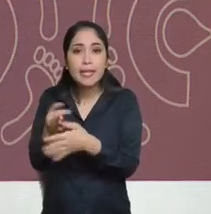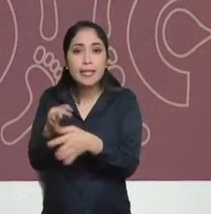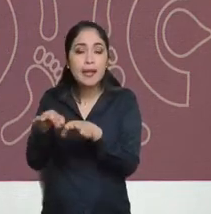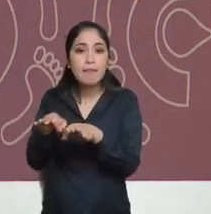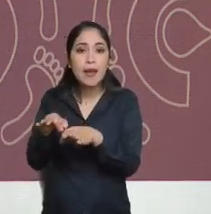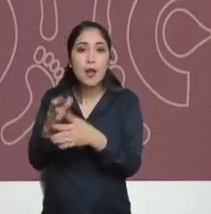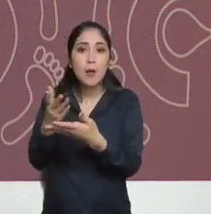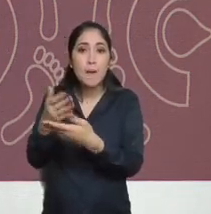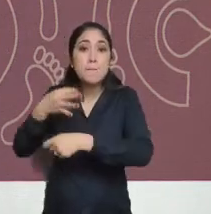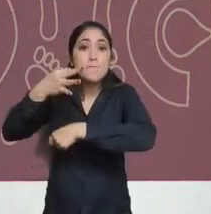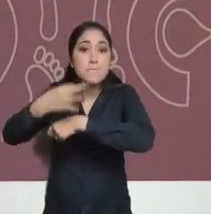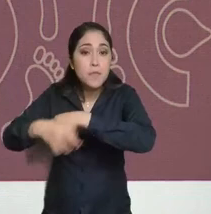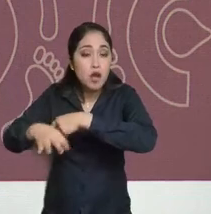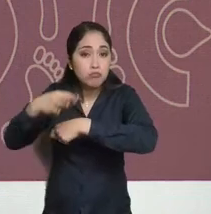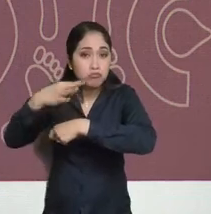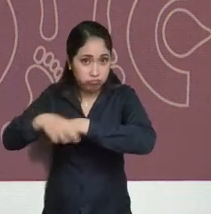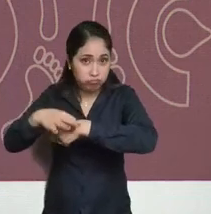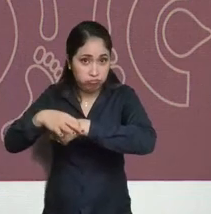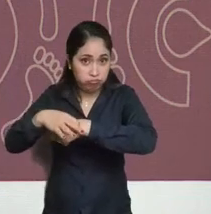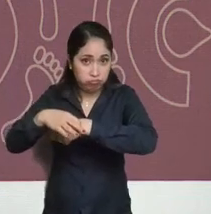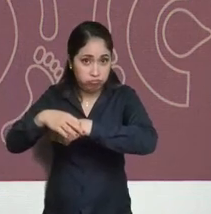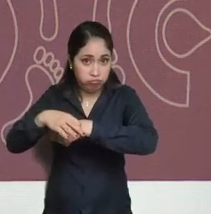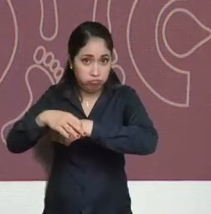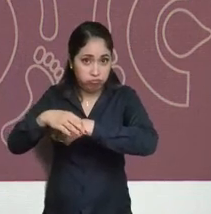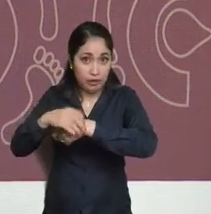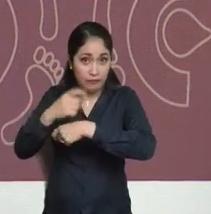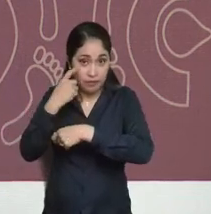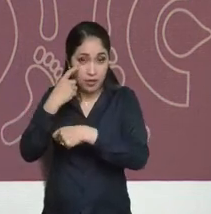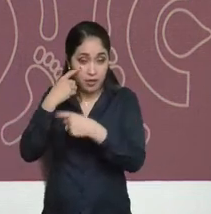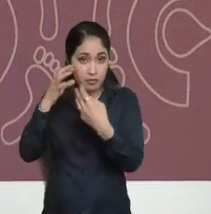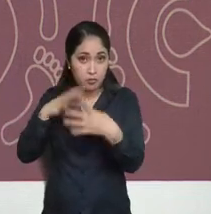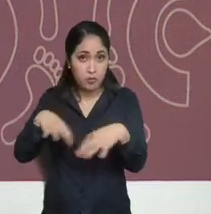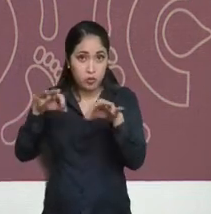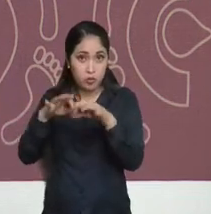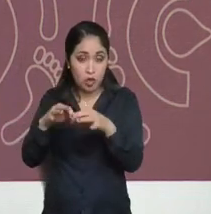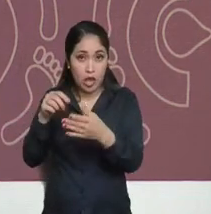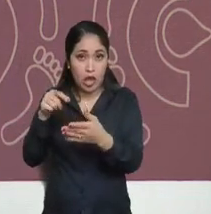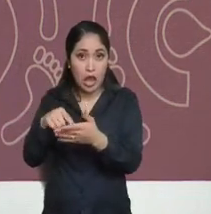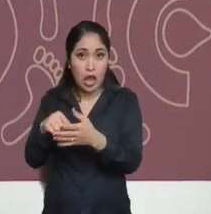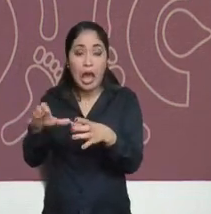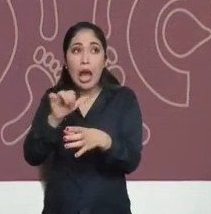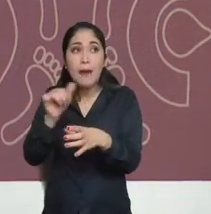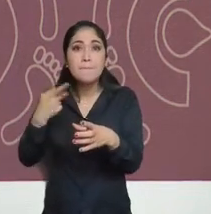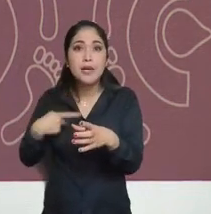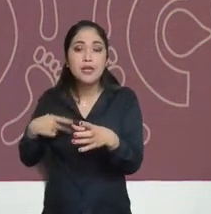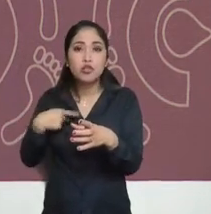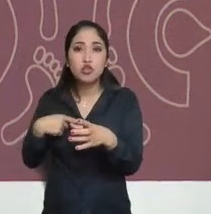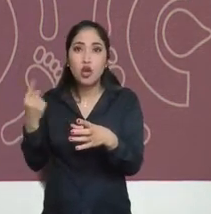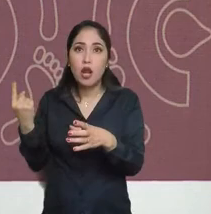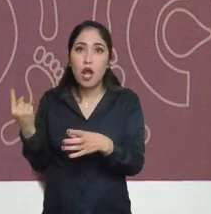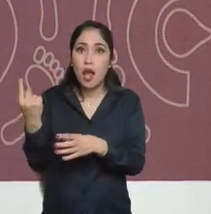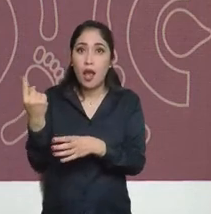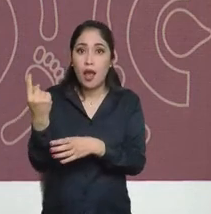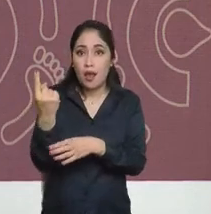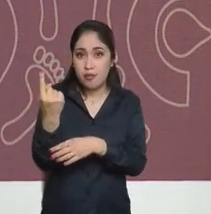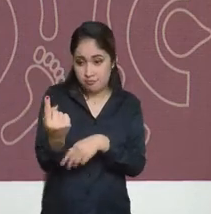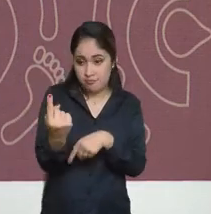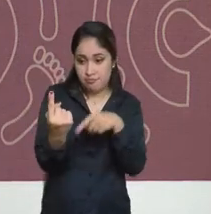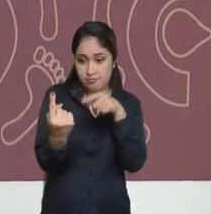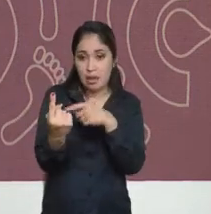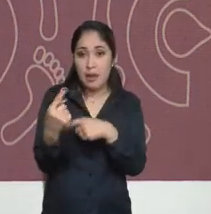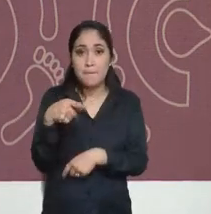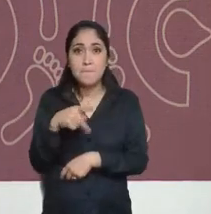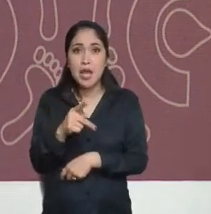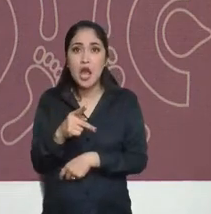que reclamaron, y esto es muy importante, personas físicas. La universidad como entidad,